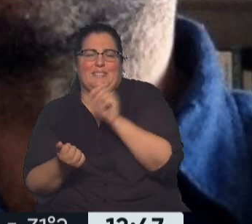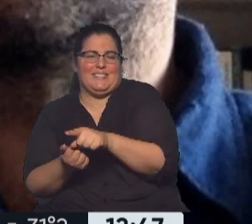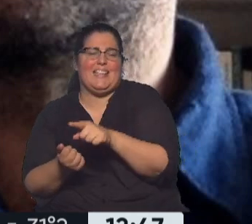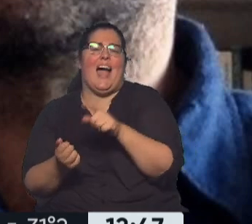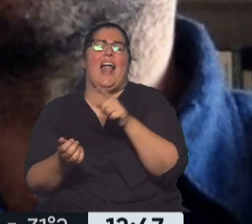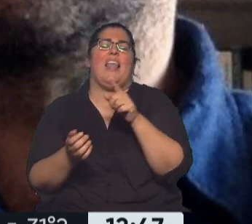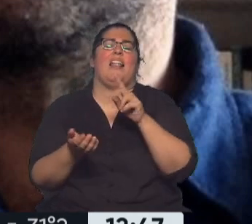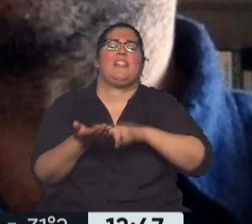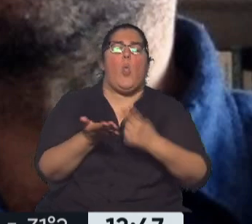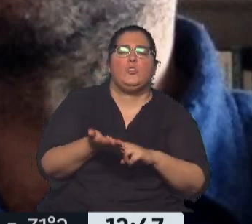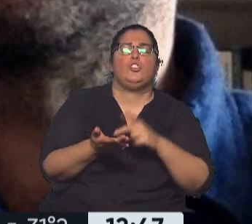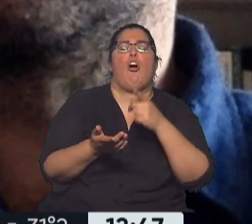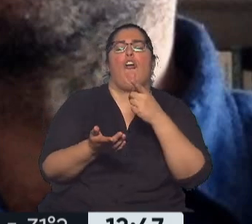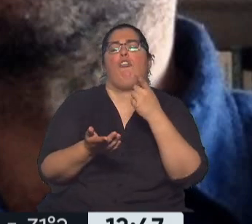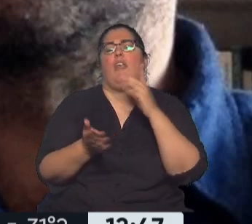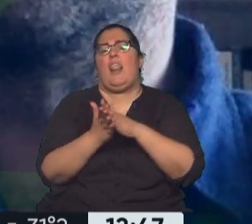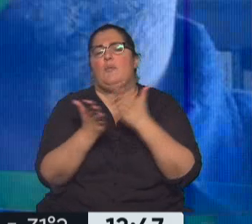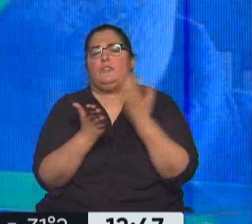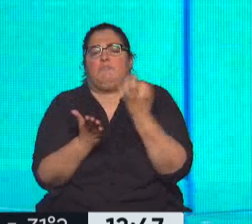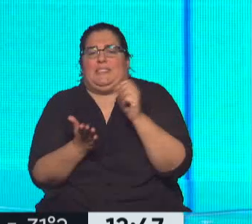libros en coautoría.